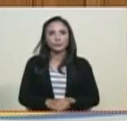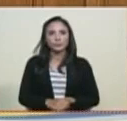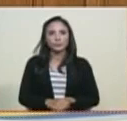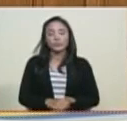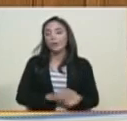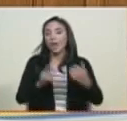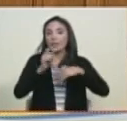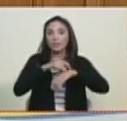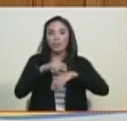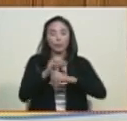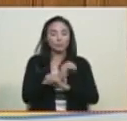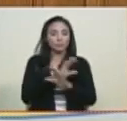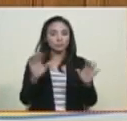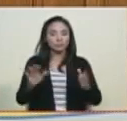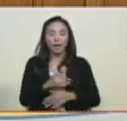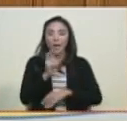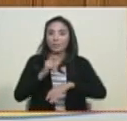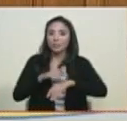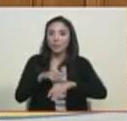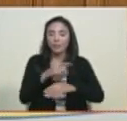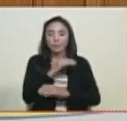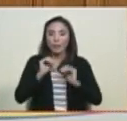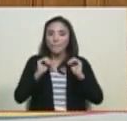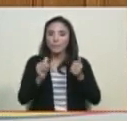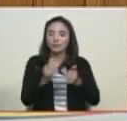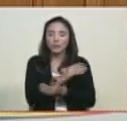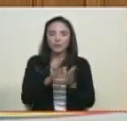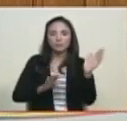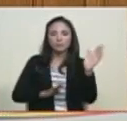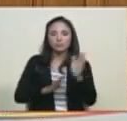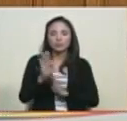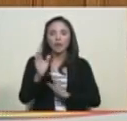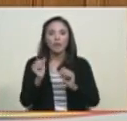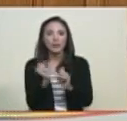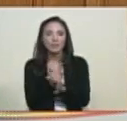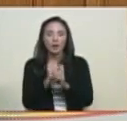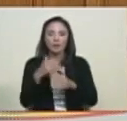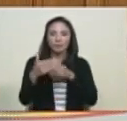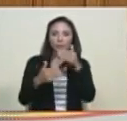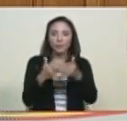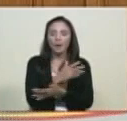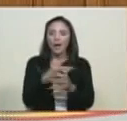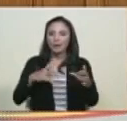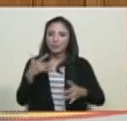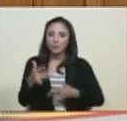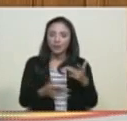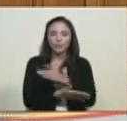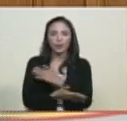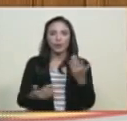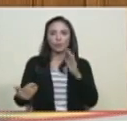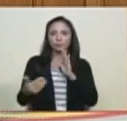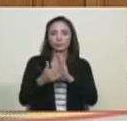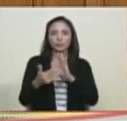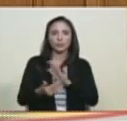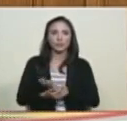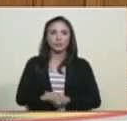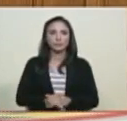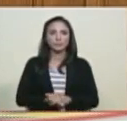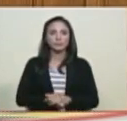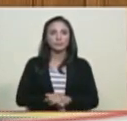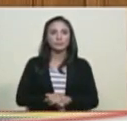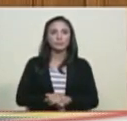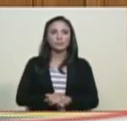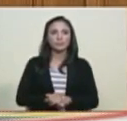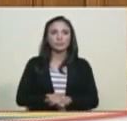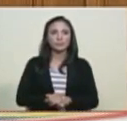en tiempo real, en el momento en que empezaba y se desarrollaba el evento donde hicieron este ataque